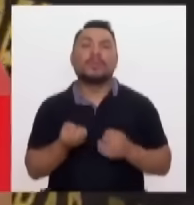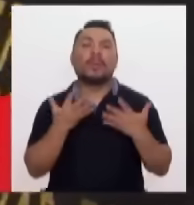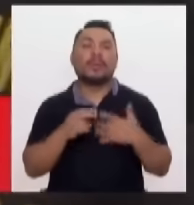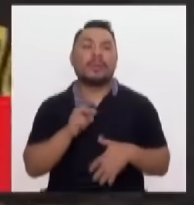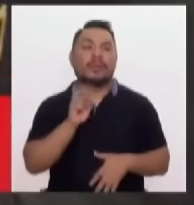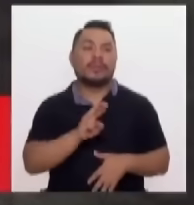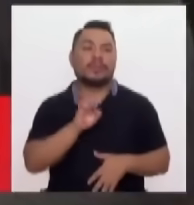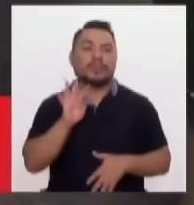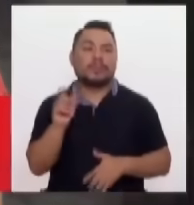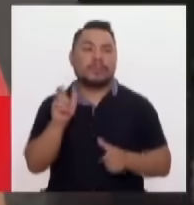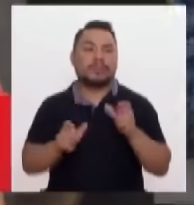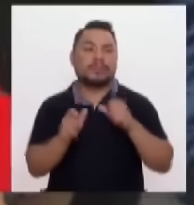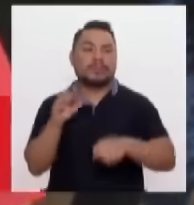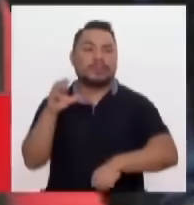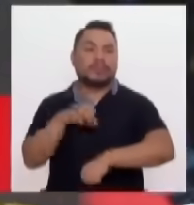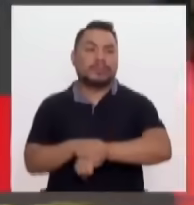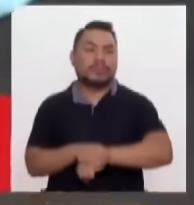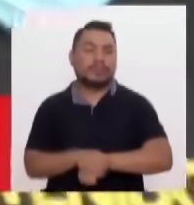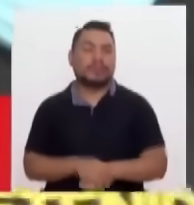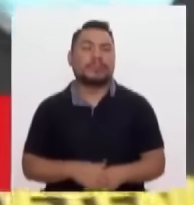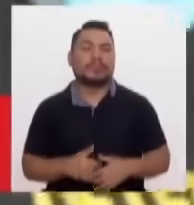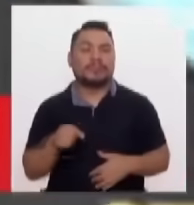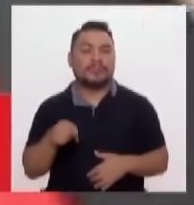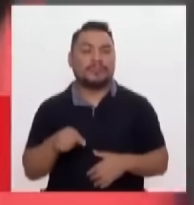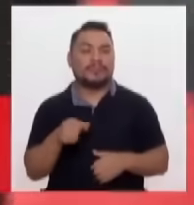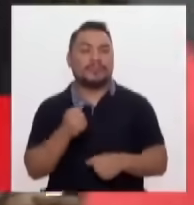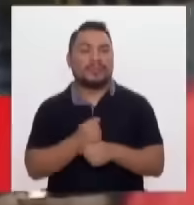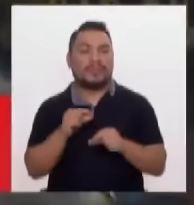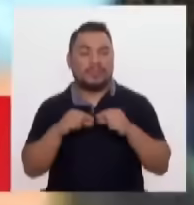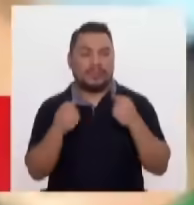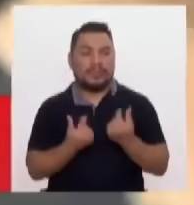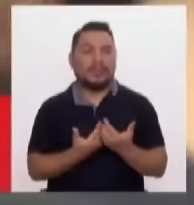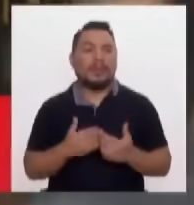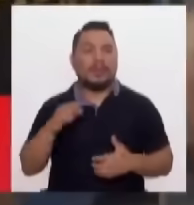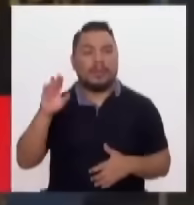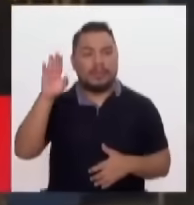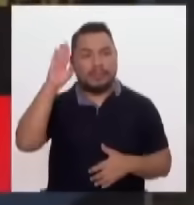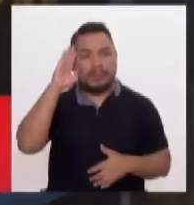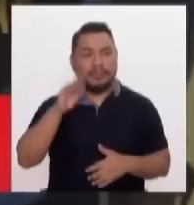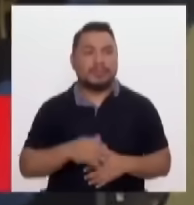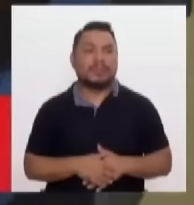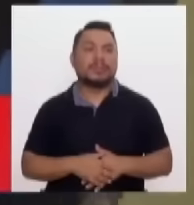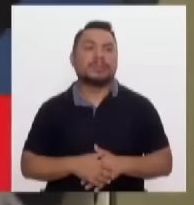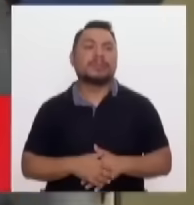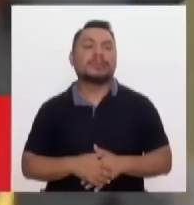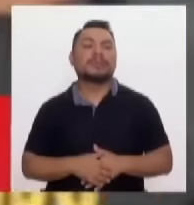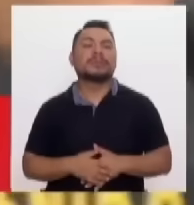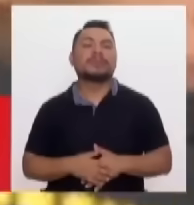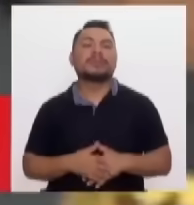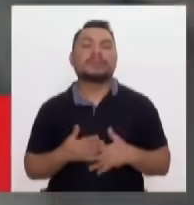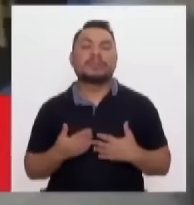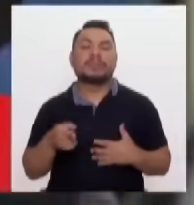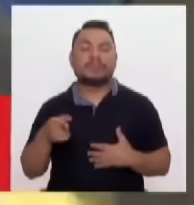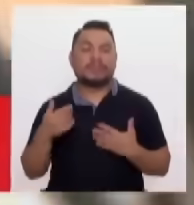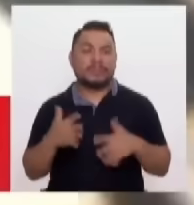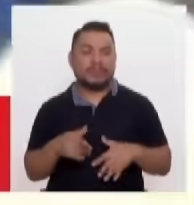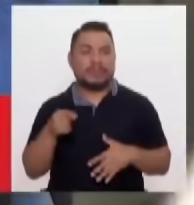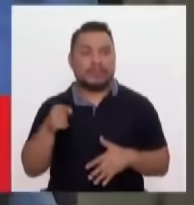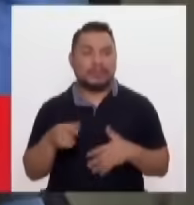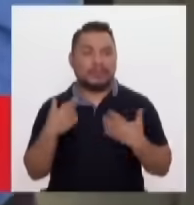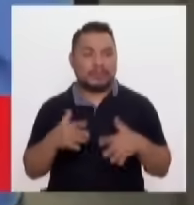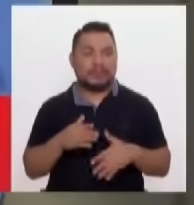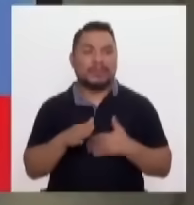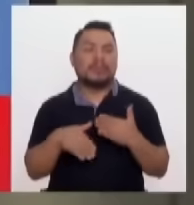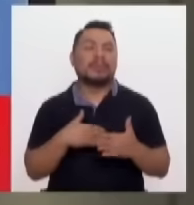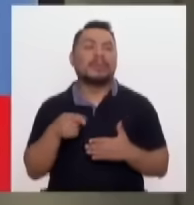24 los detenidos en esta operación policial. y que, digamos, ha dejado